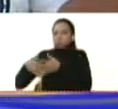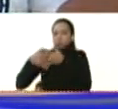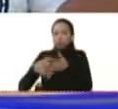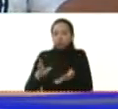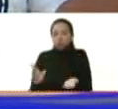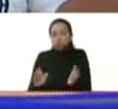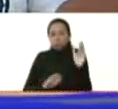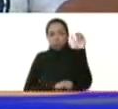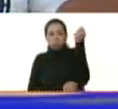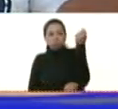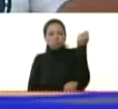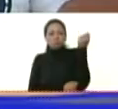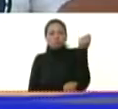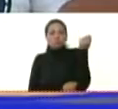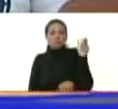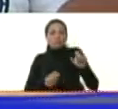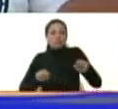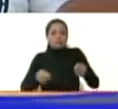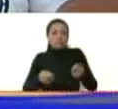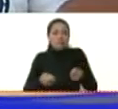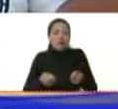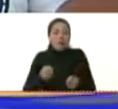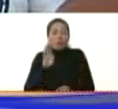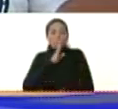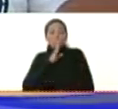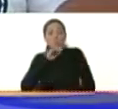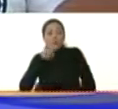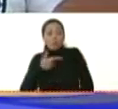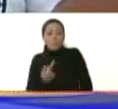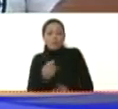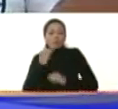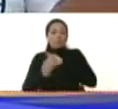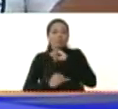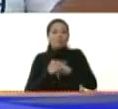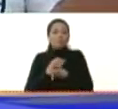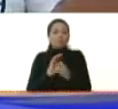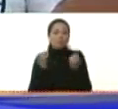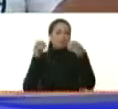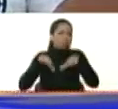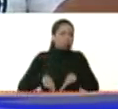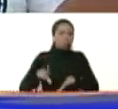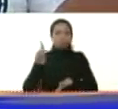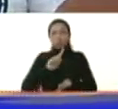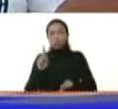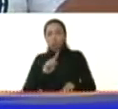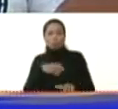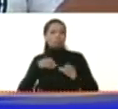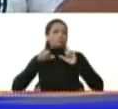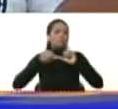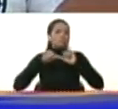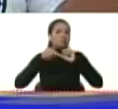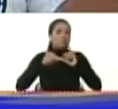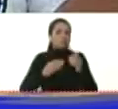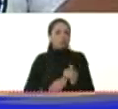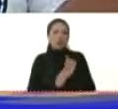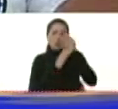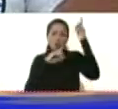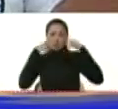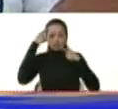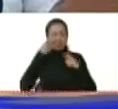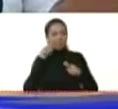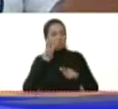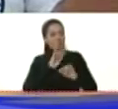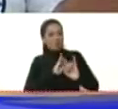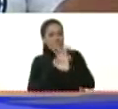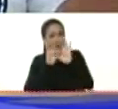recursos en los bancos a nivel internacional, usted nunca se rindió, porque el legado del comandante Chávez tenía que ver